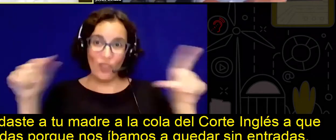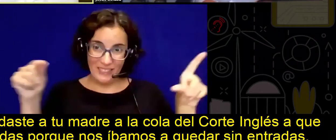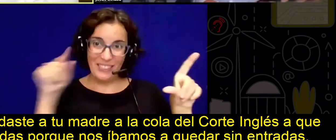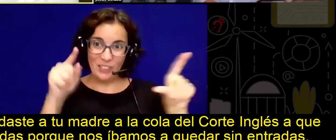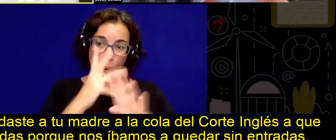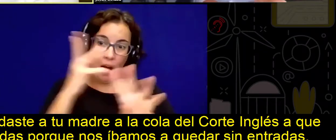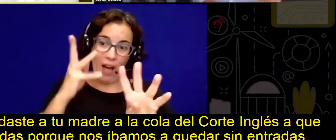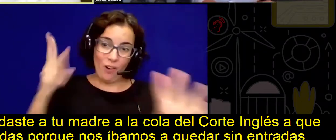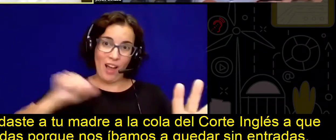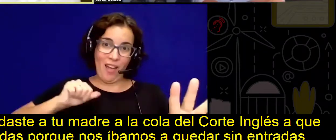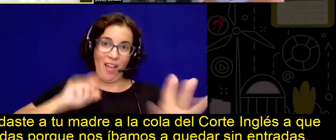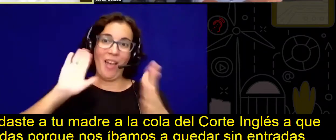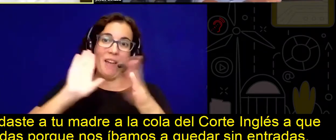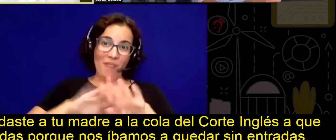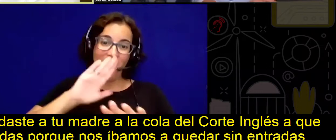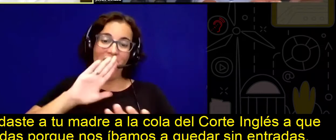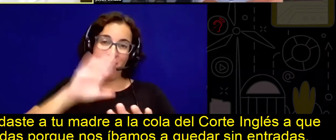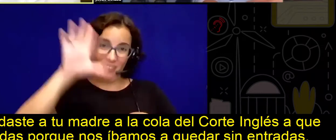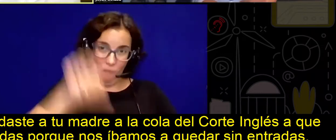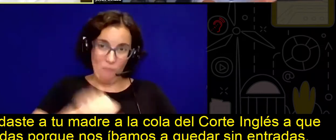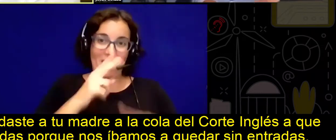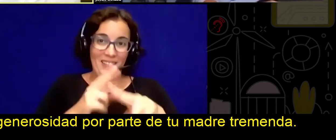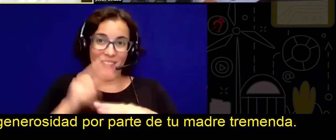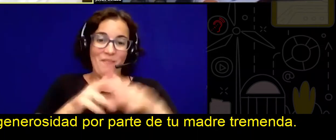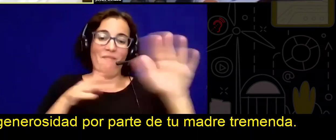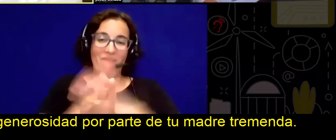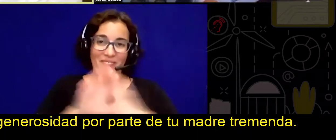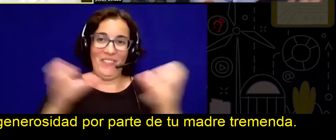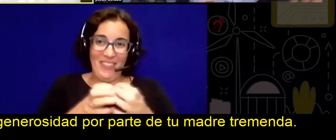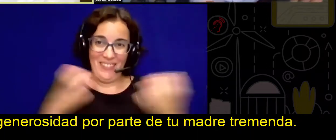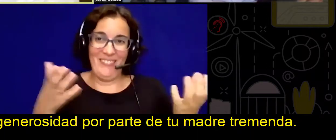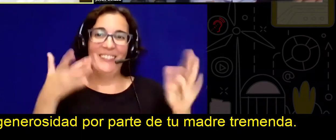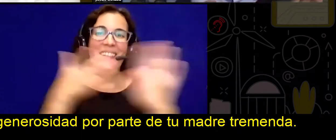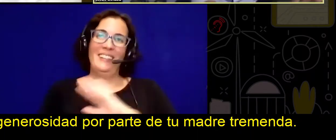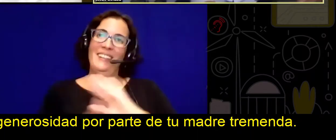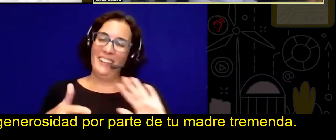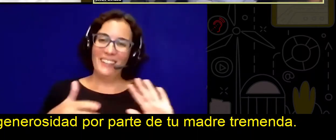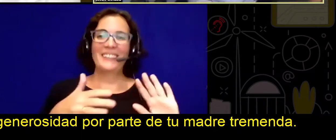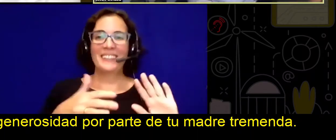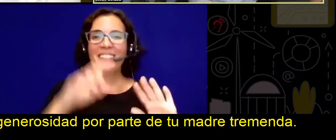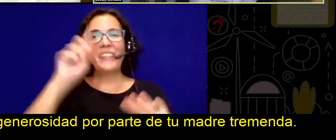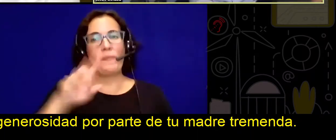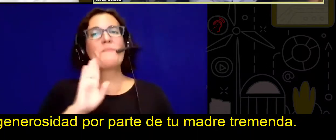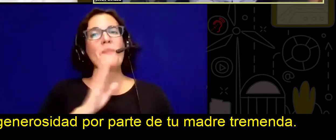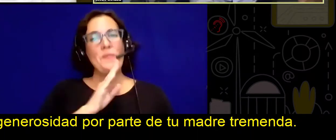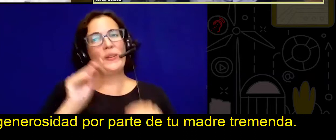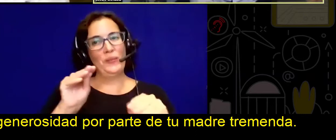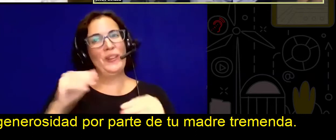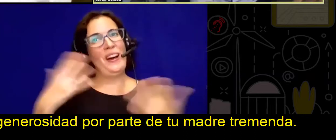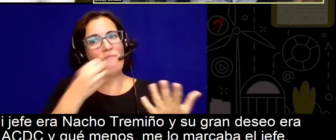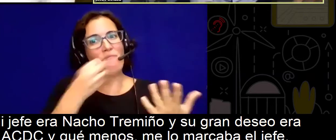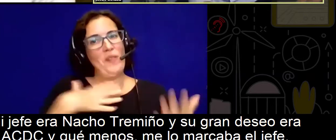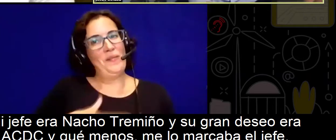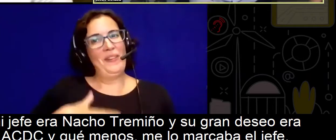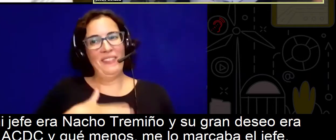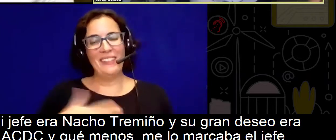las entradas para poder, porque nos íbamos a quedar sin entradas, ¿no? Con lo cual aquello fue una generosidad por parte de tu madre tremenda, ¿no? Sí,